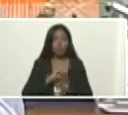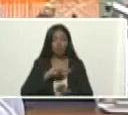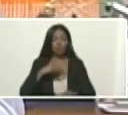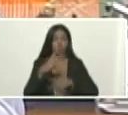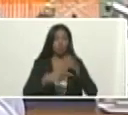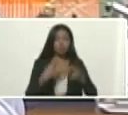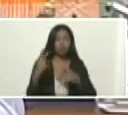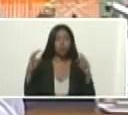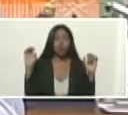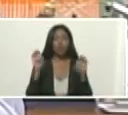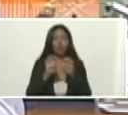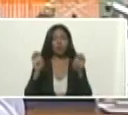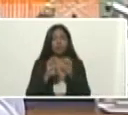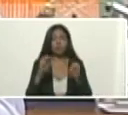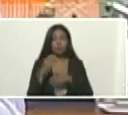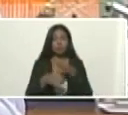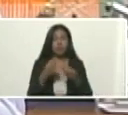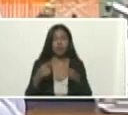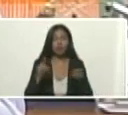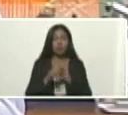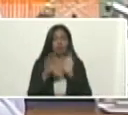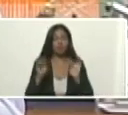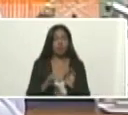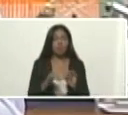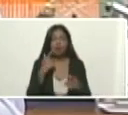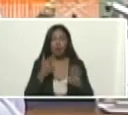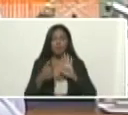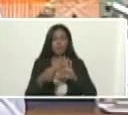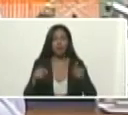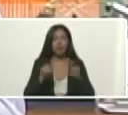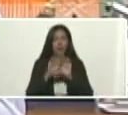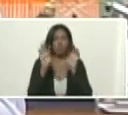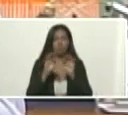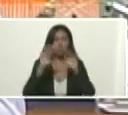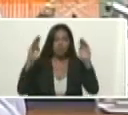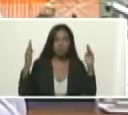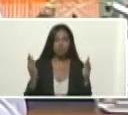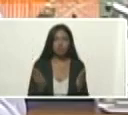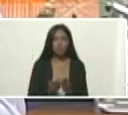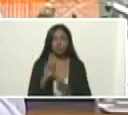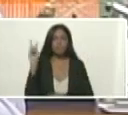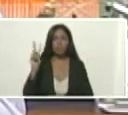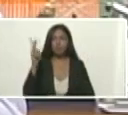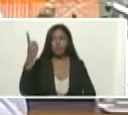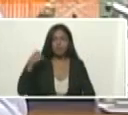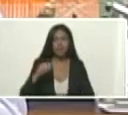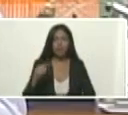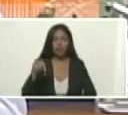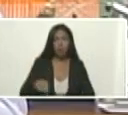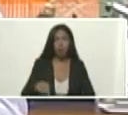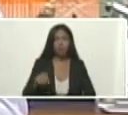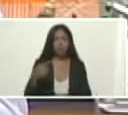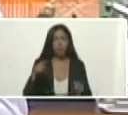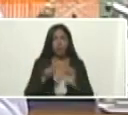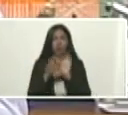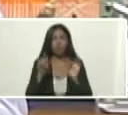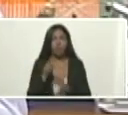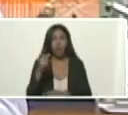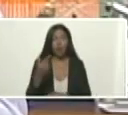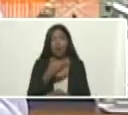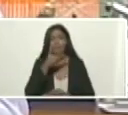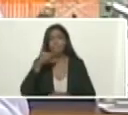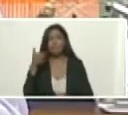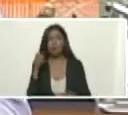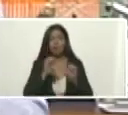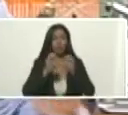proceso educativo sea un proceso ejemplar en el mundo. Venezuela tiene hoy por hoy una de las